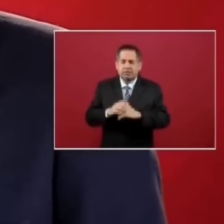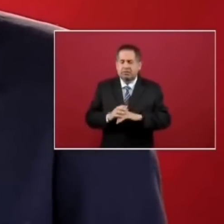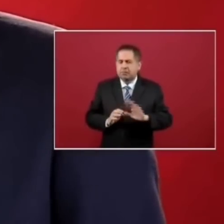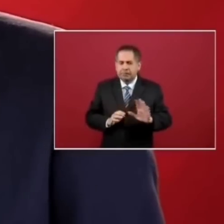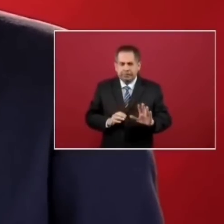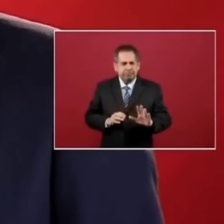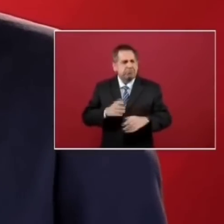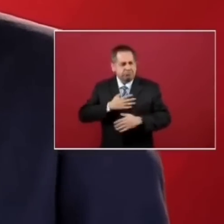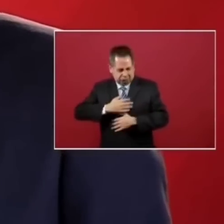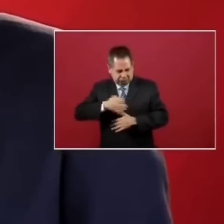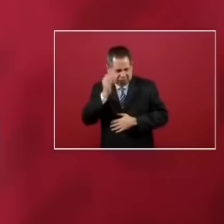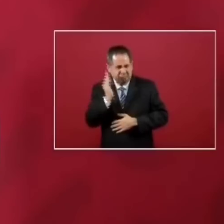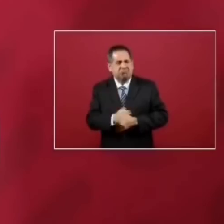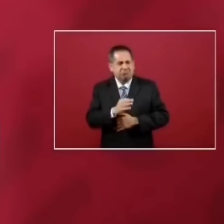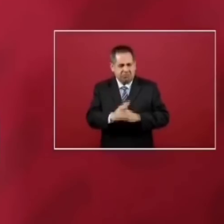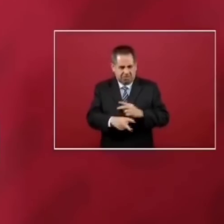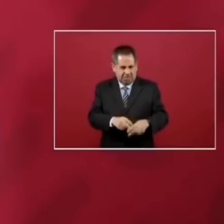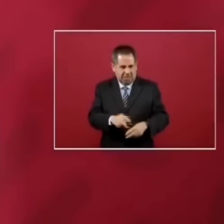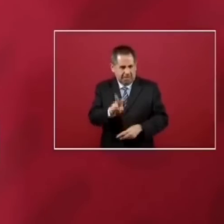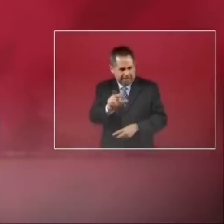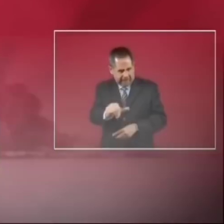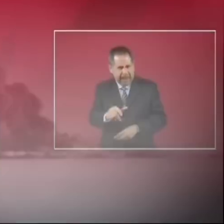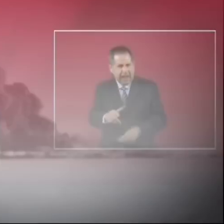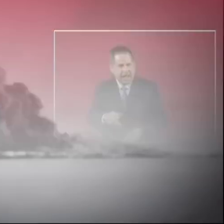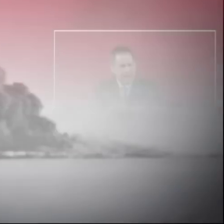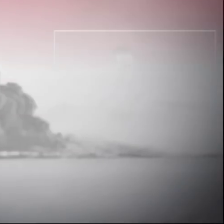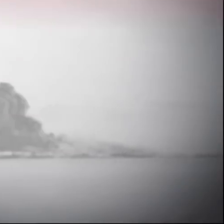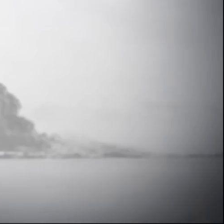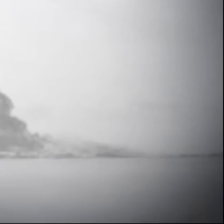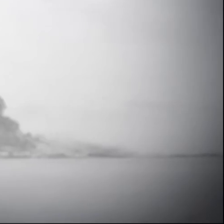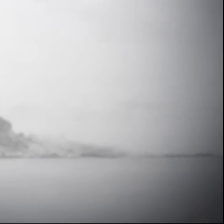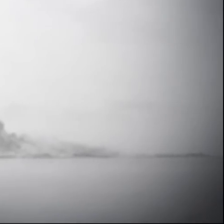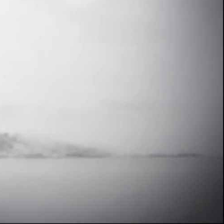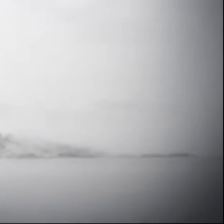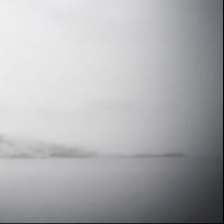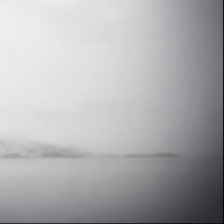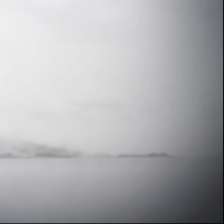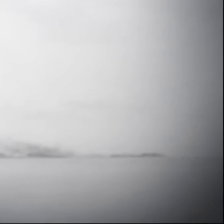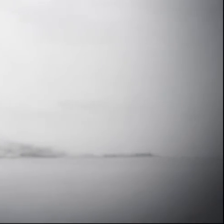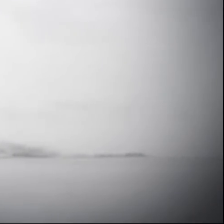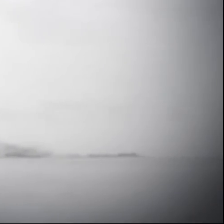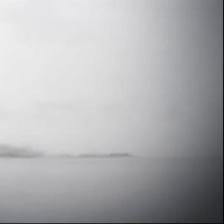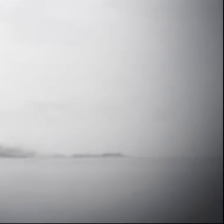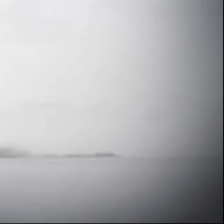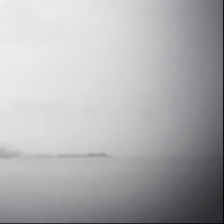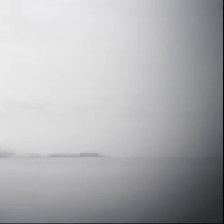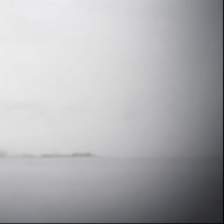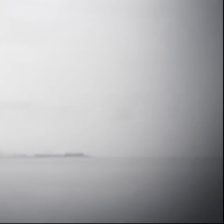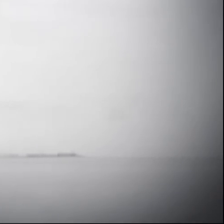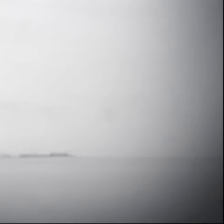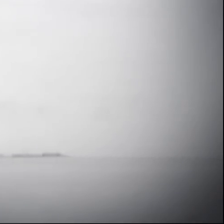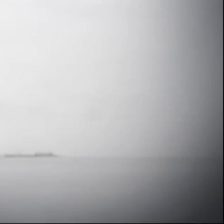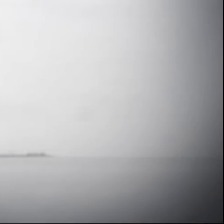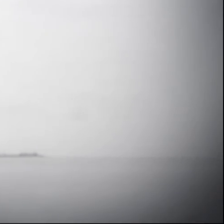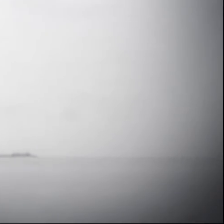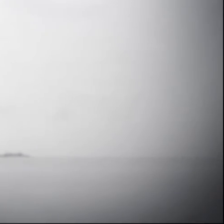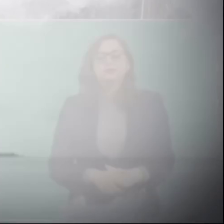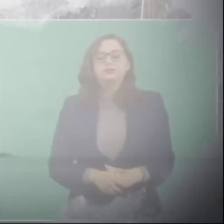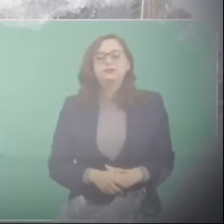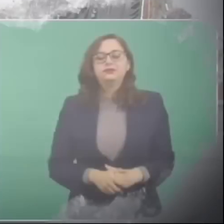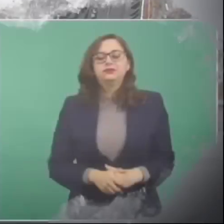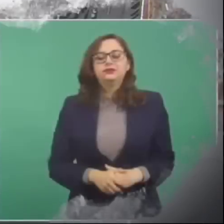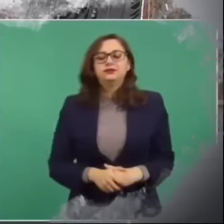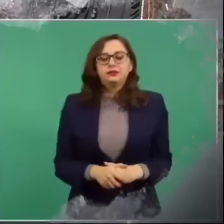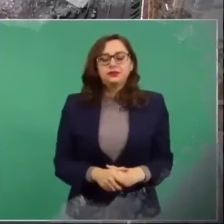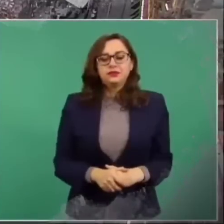Aérea, Pemex, para intentar, ¿no?, evitar que siga avanzando. Obviamente, el motivo es la explosión de la